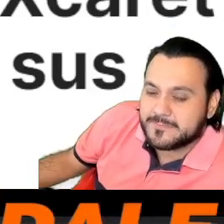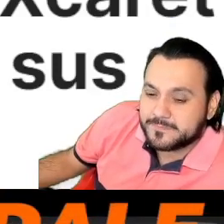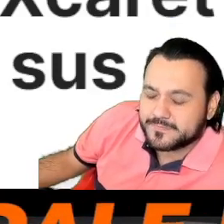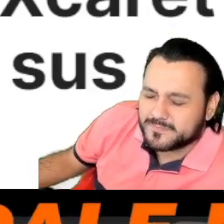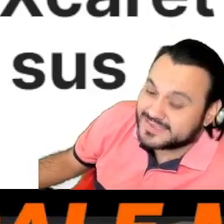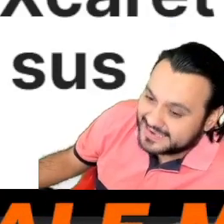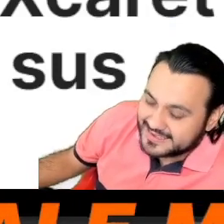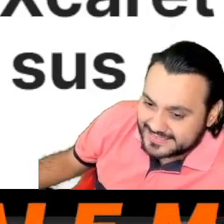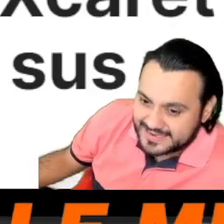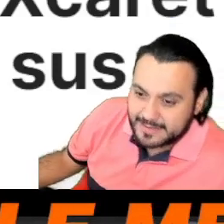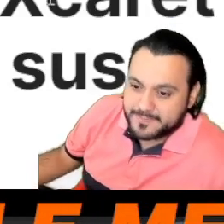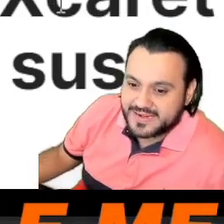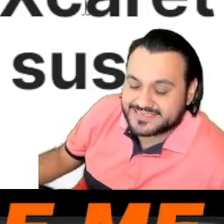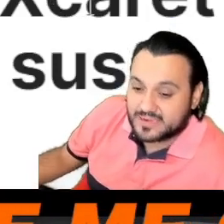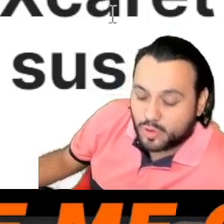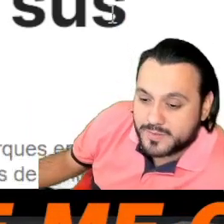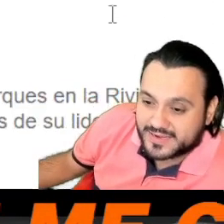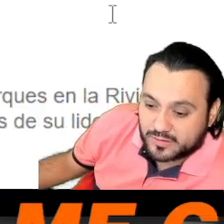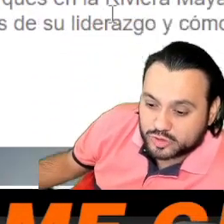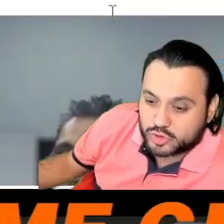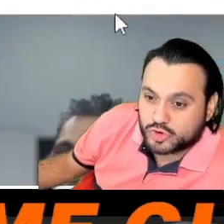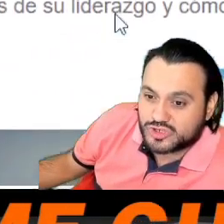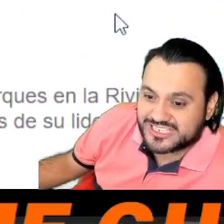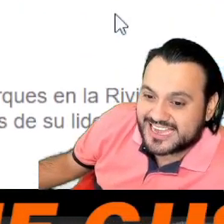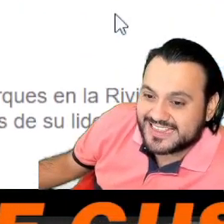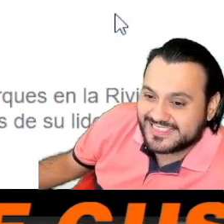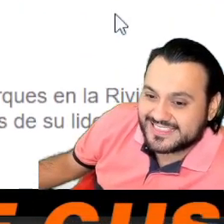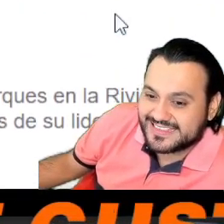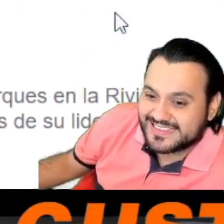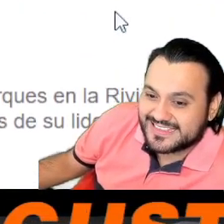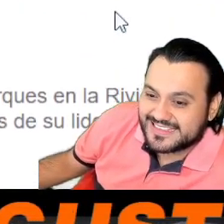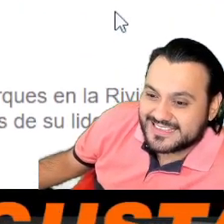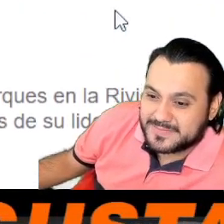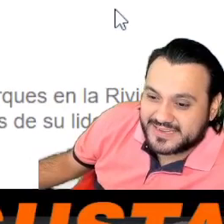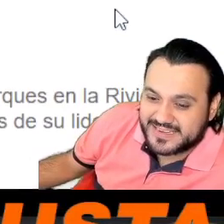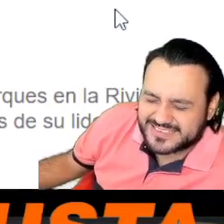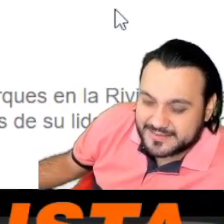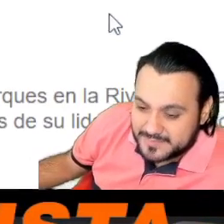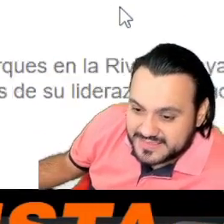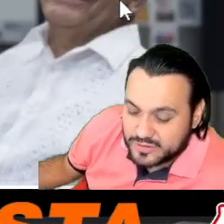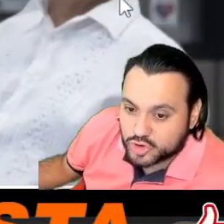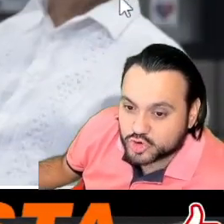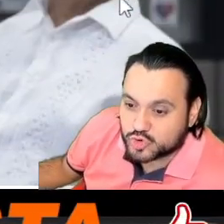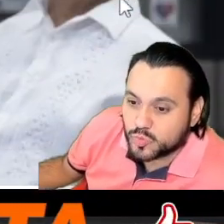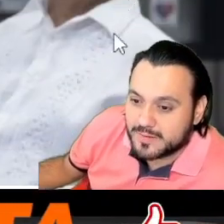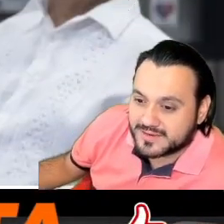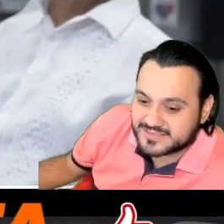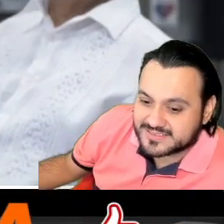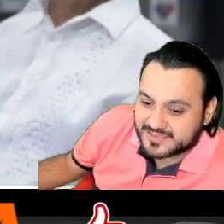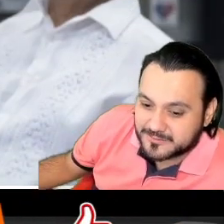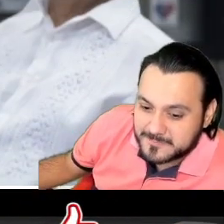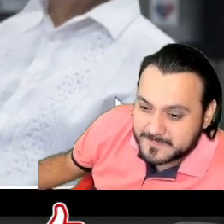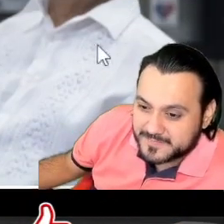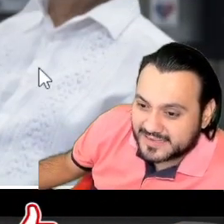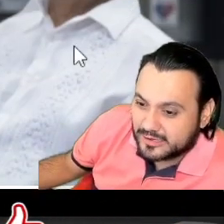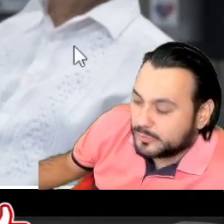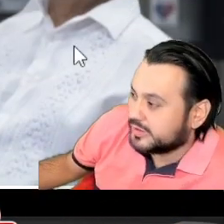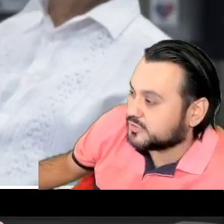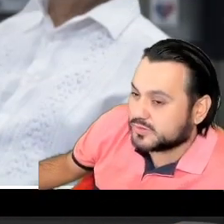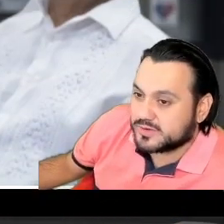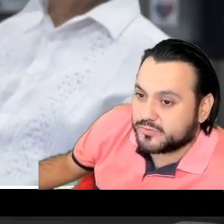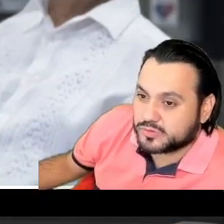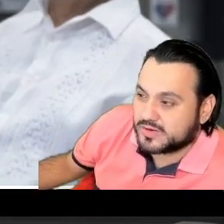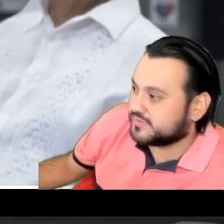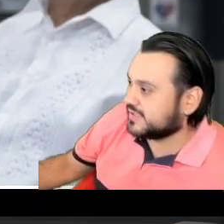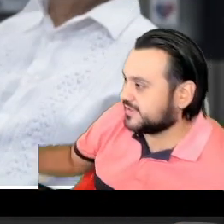pali miguel quintana pali es el hombre que construyó easykart imaginense vendiendo sus muebles dice no aquí lo